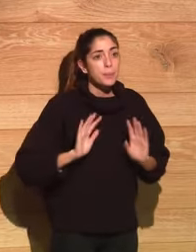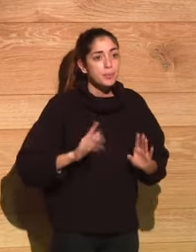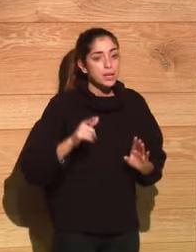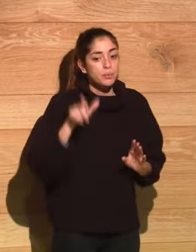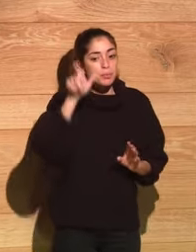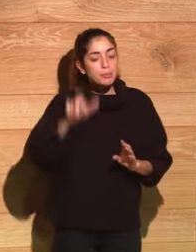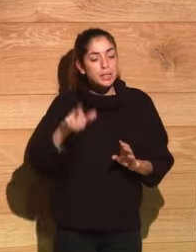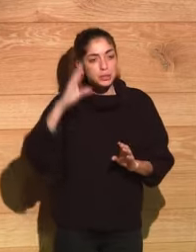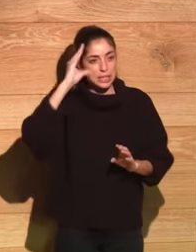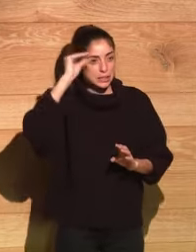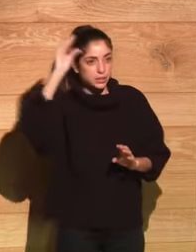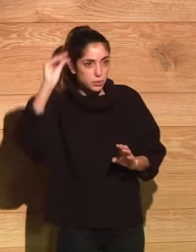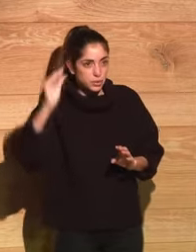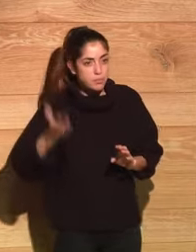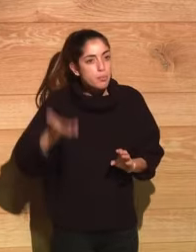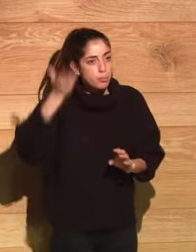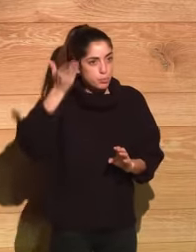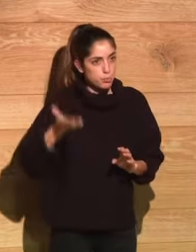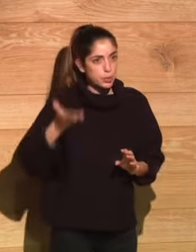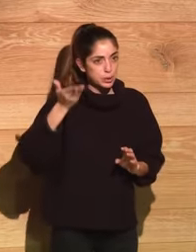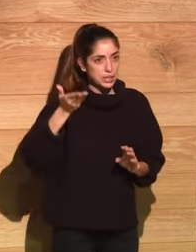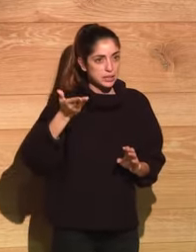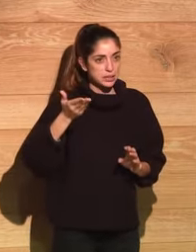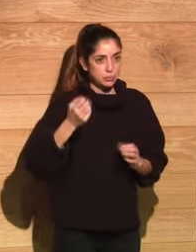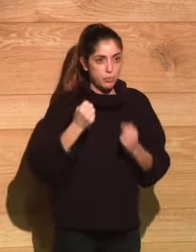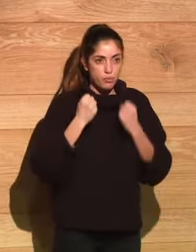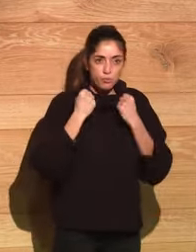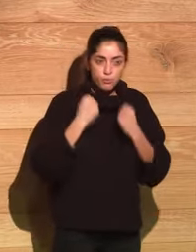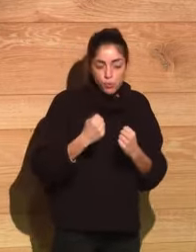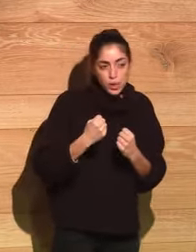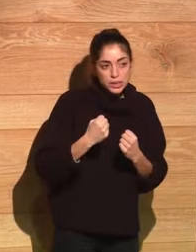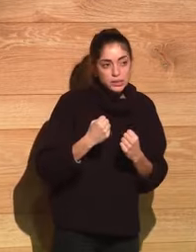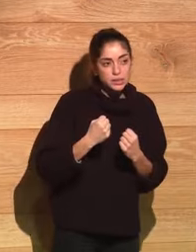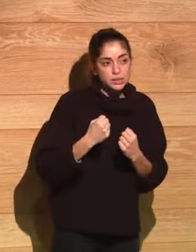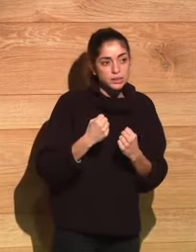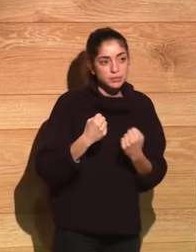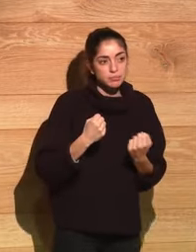intelectual elevadísimo, realmente, de una potencia,